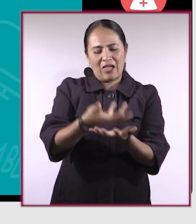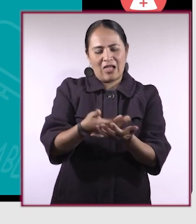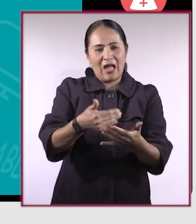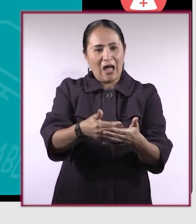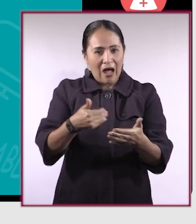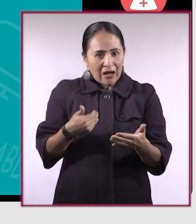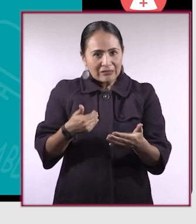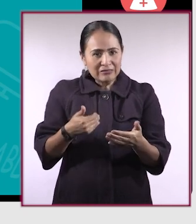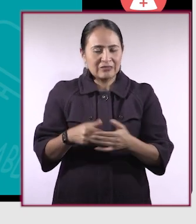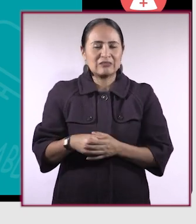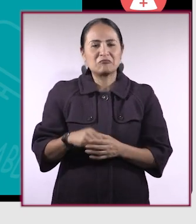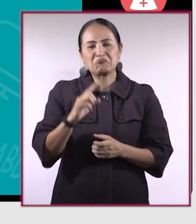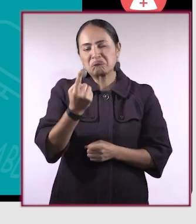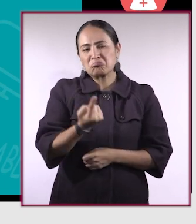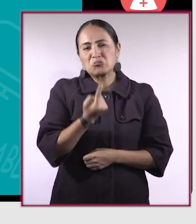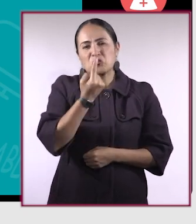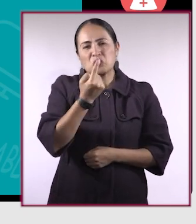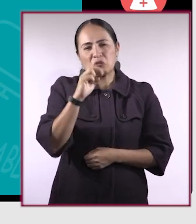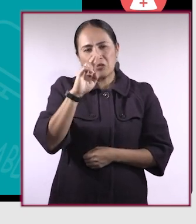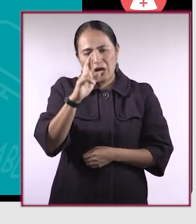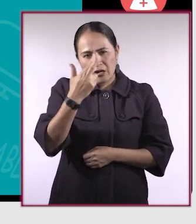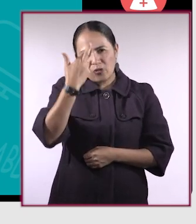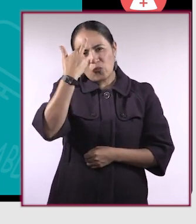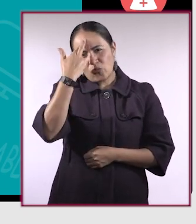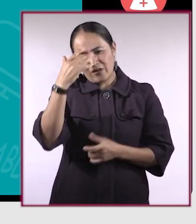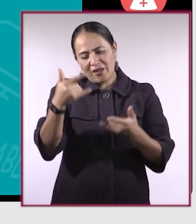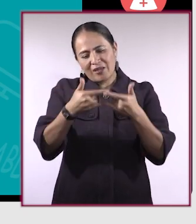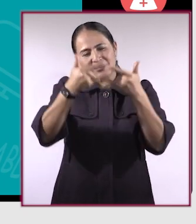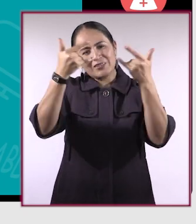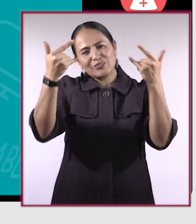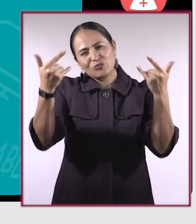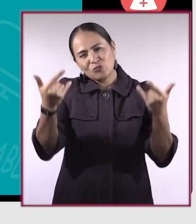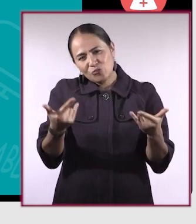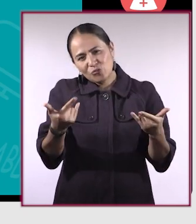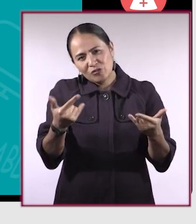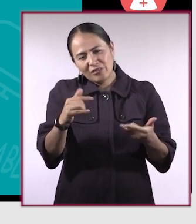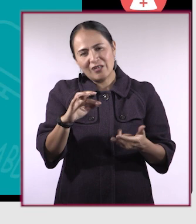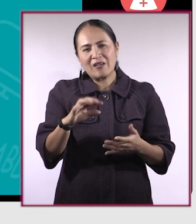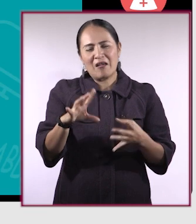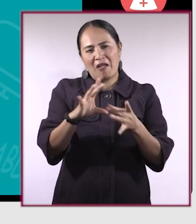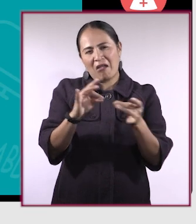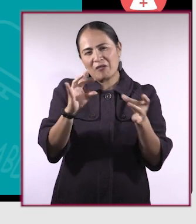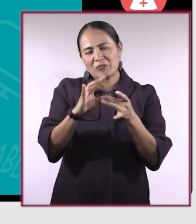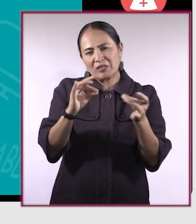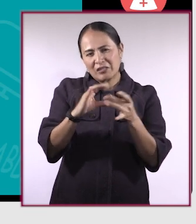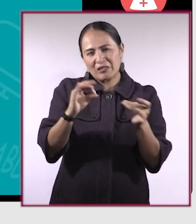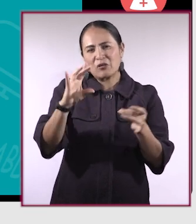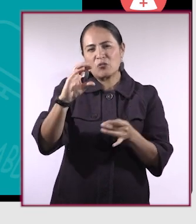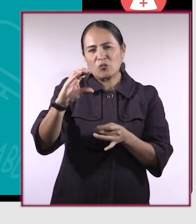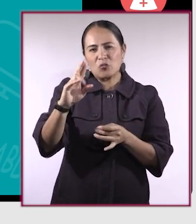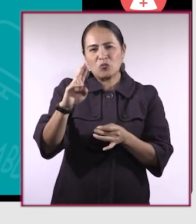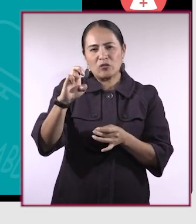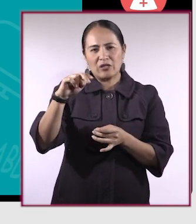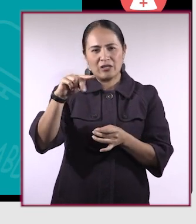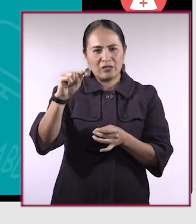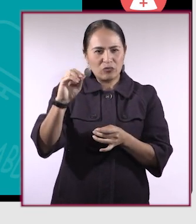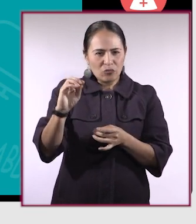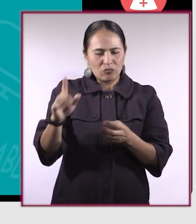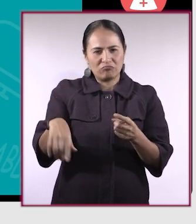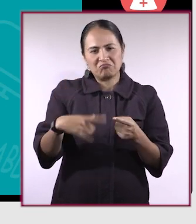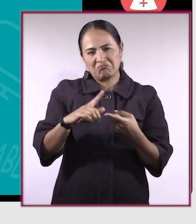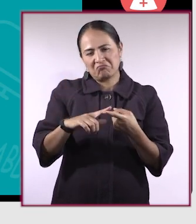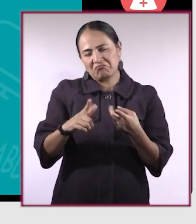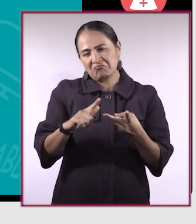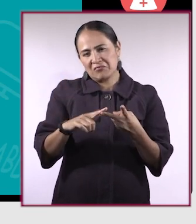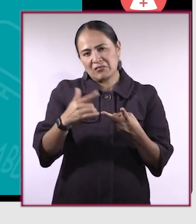yendo a descansar, pues alguien por alguna situación recuerda alguna anécdota y de ahí viene algún cuento, alguna leyenda.